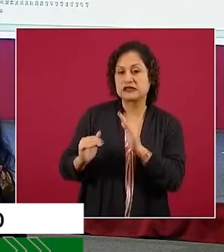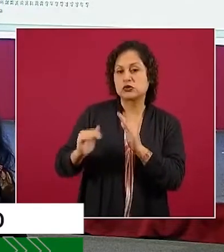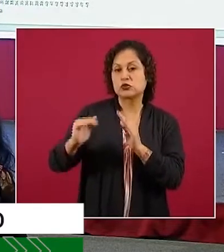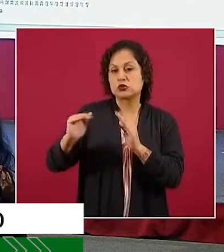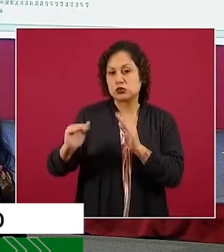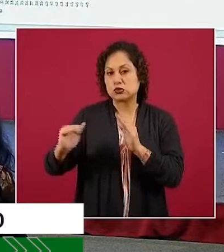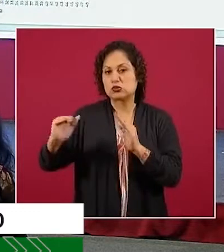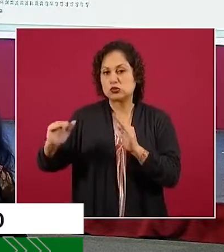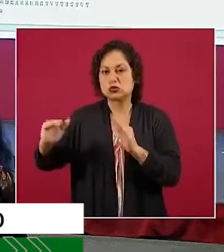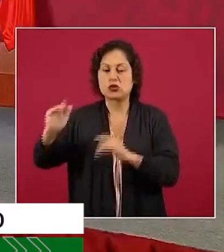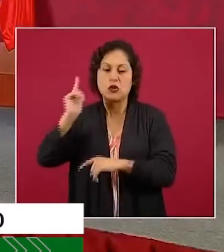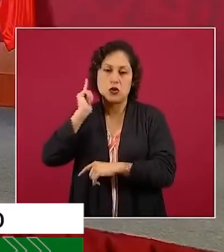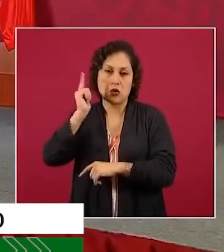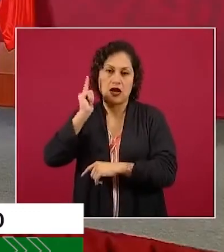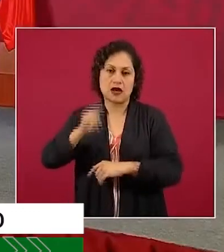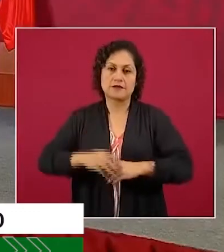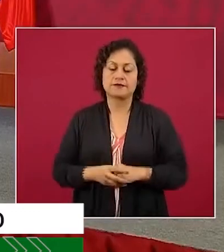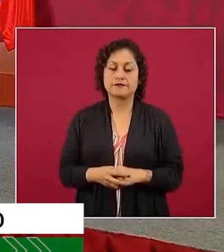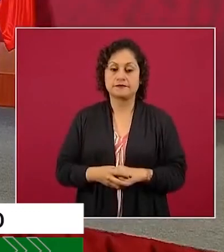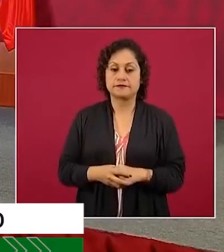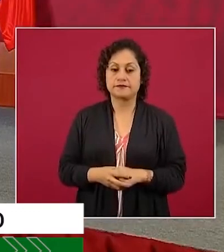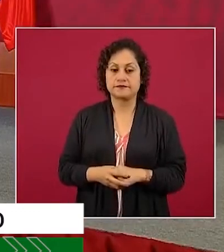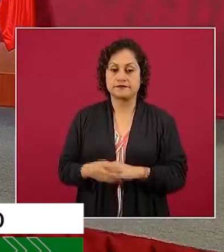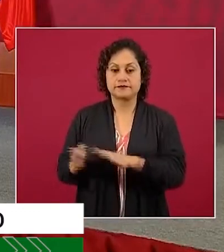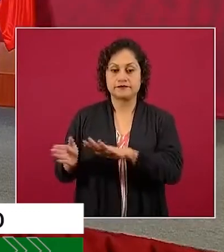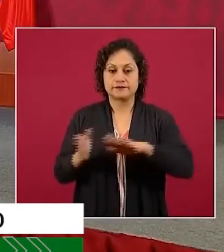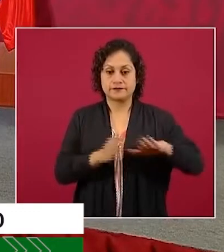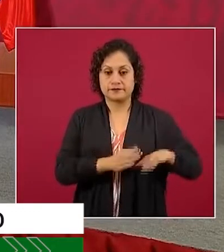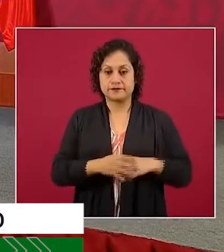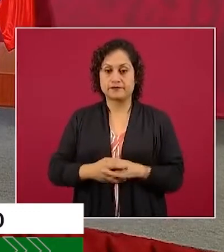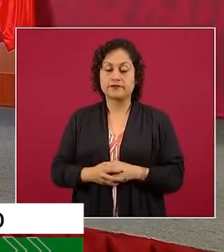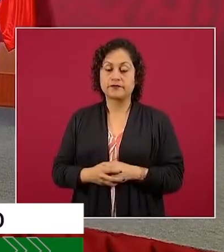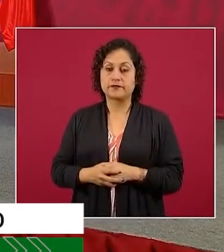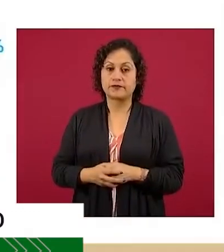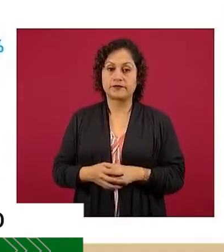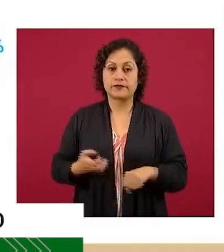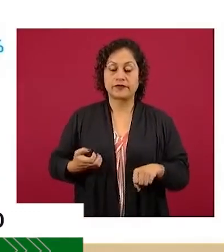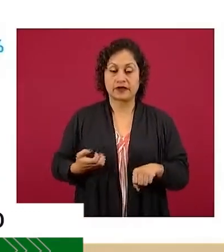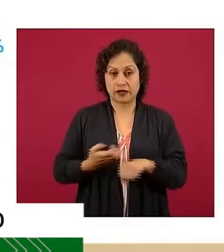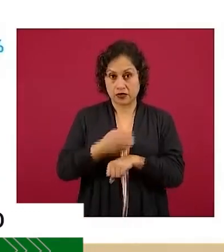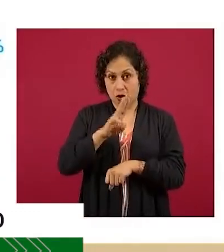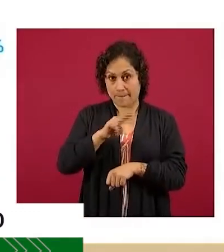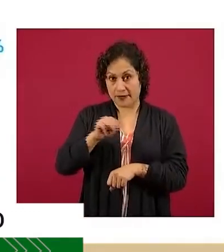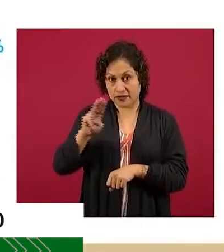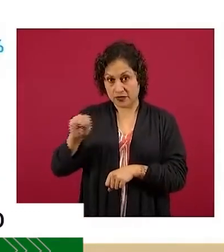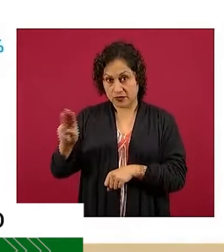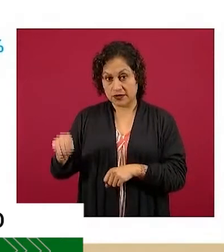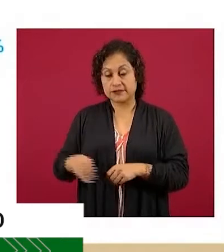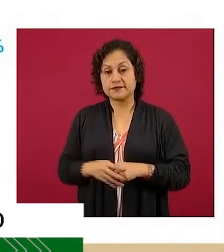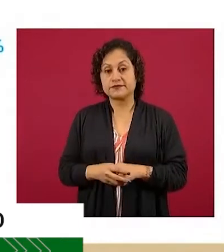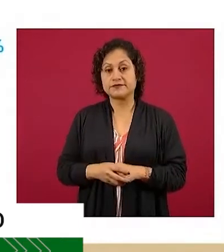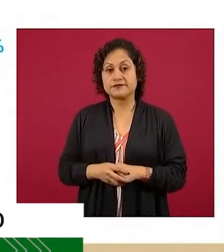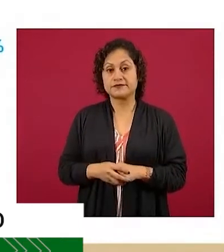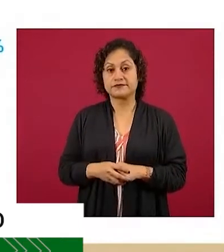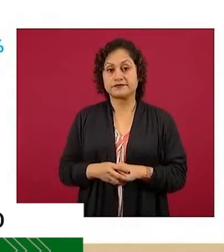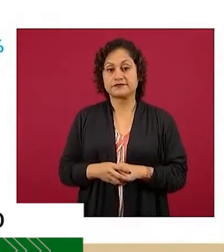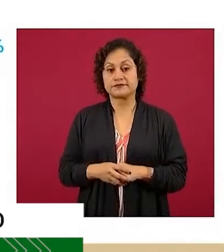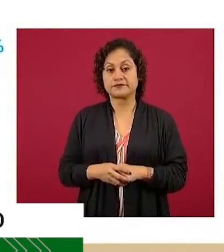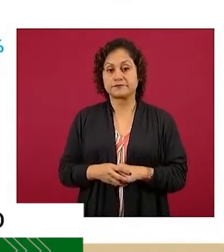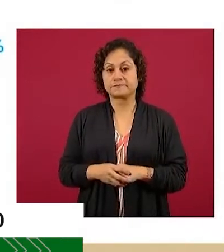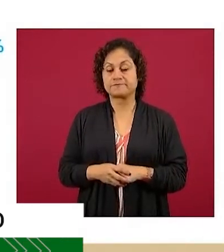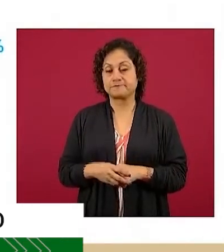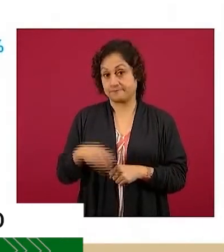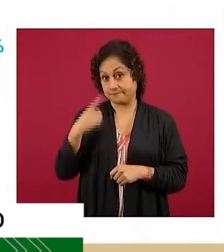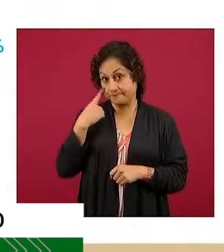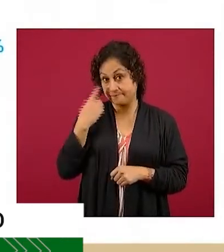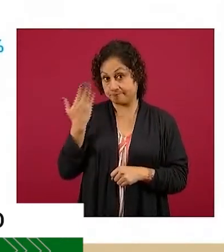con mayor riesgo de volver al nivel máximo de peligro epidemiológico por COVID-19 concentran el 70% de los casos del país. Se